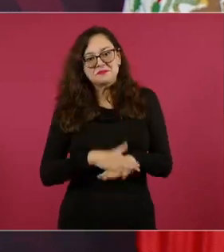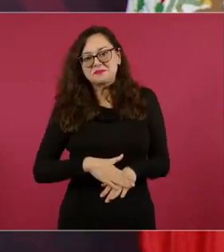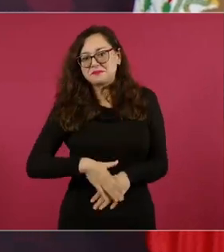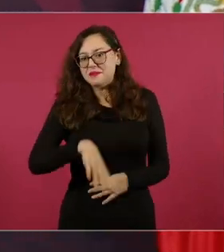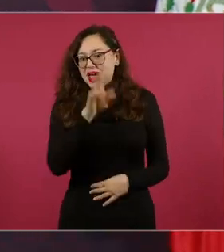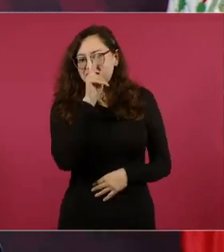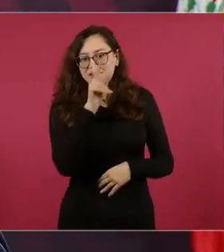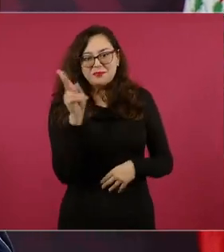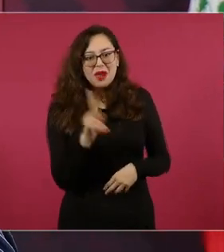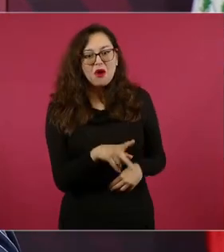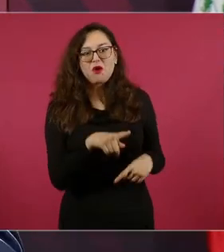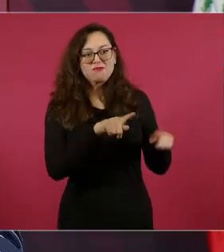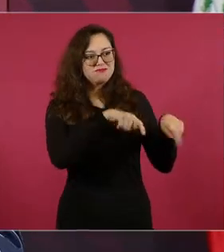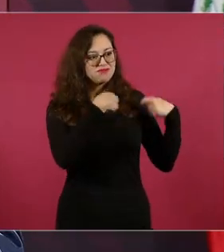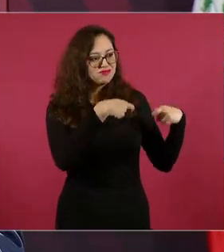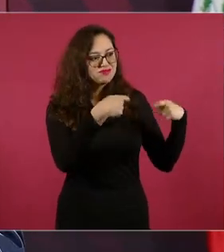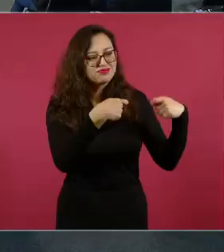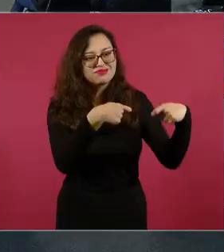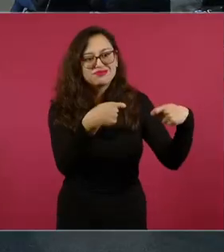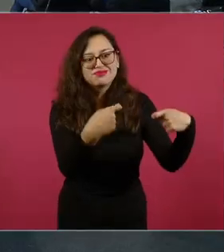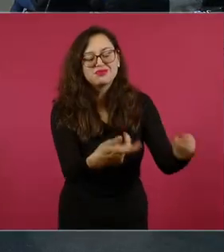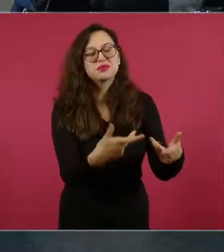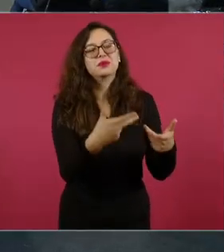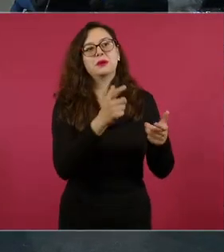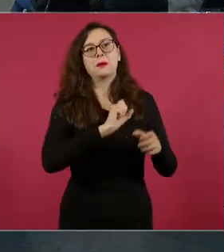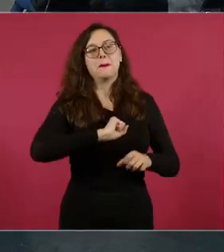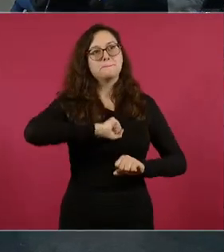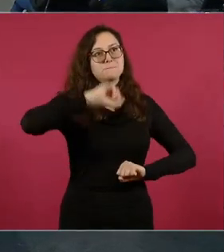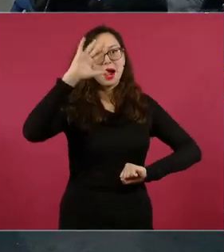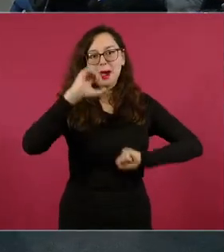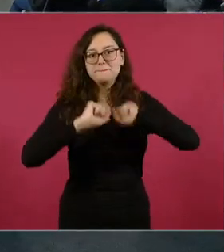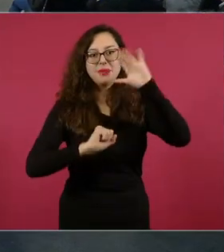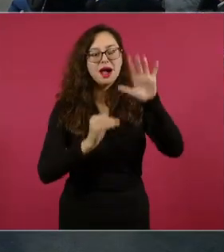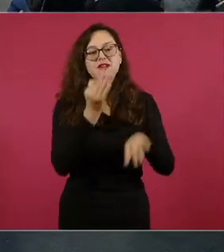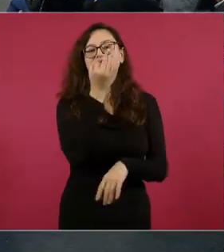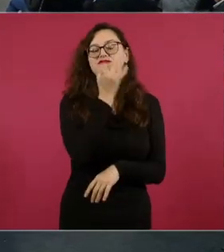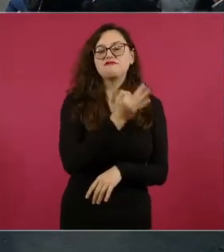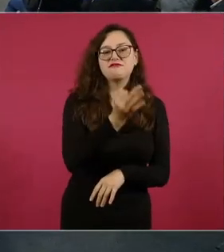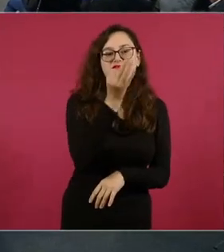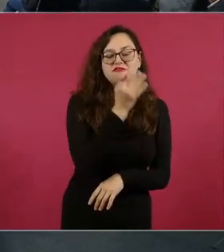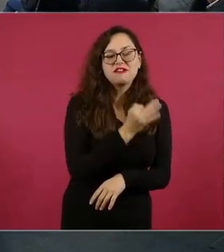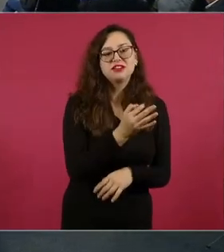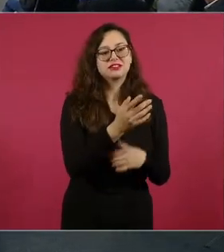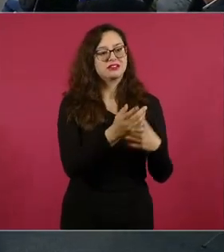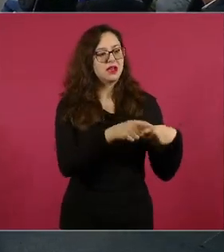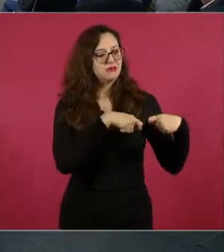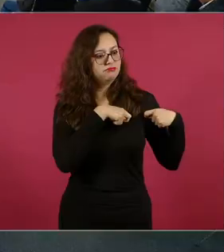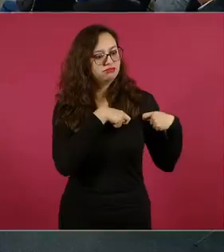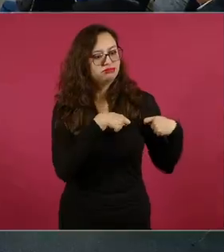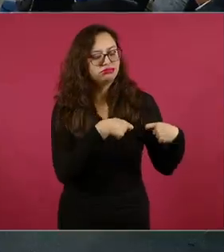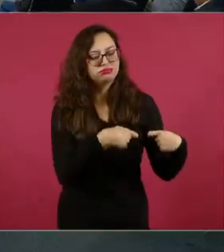las tradiciones, se mantienen las costumbres,